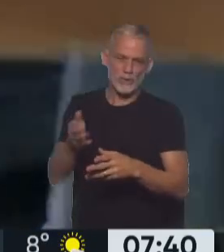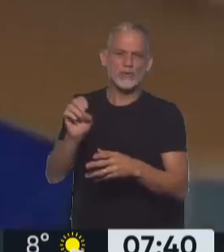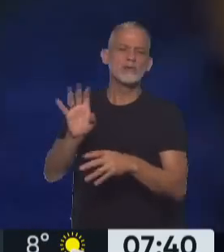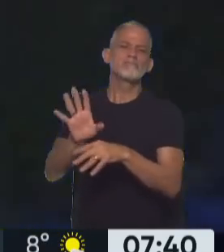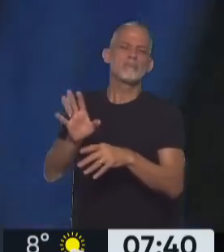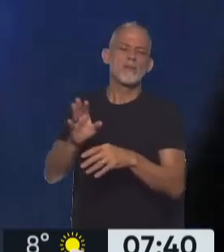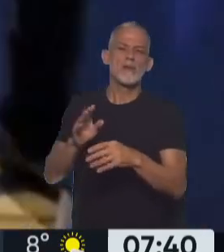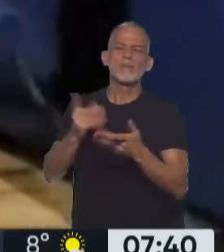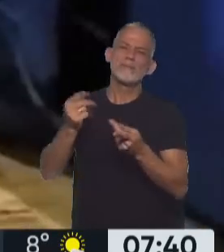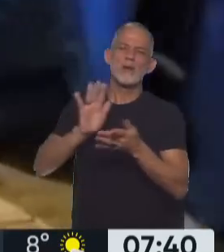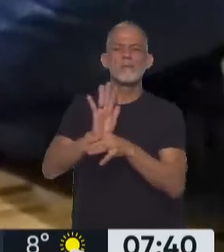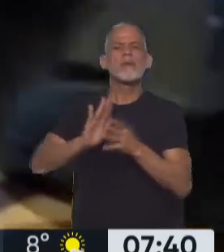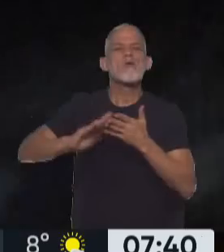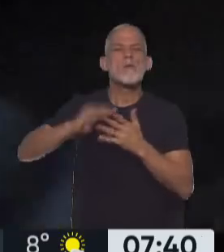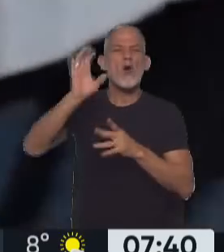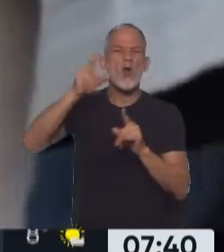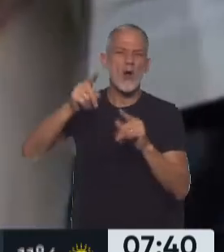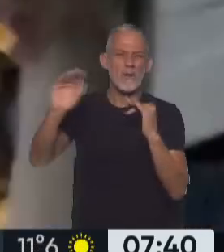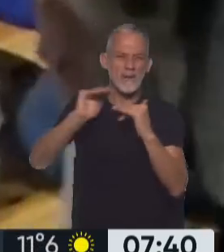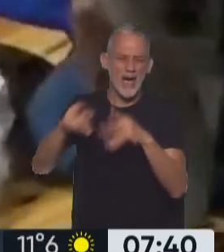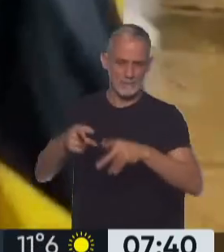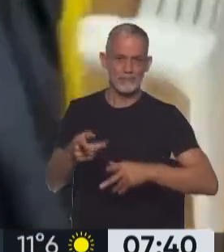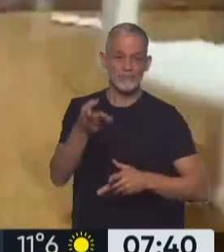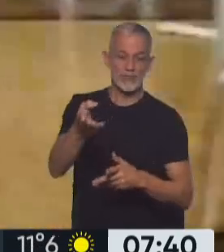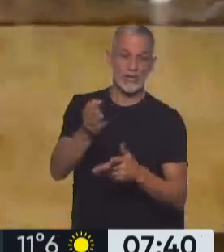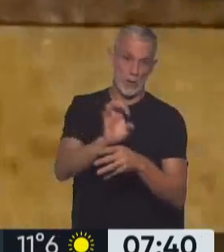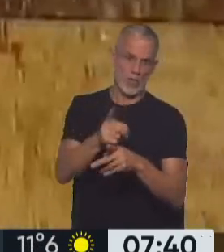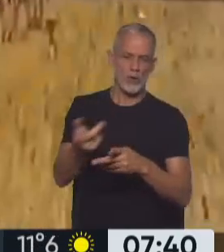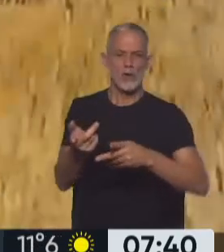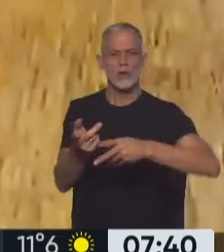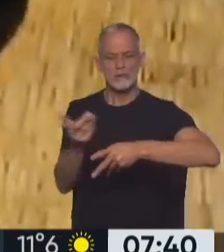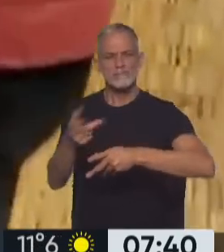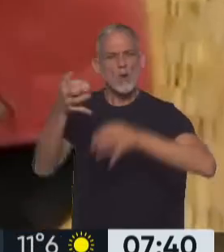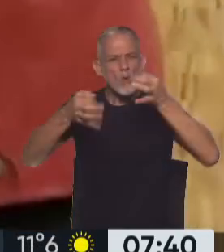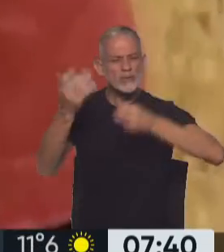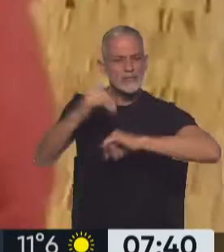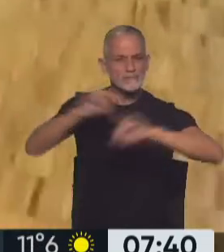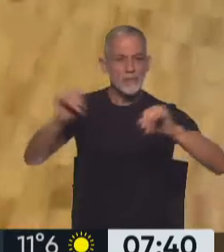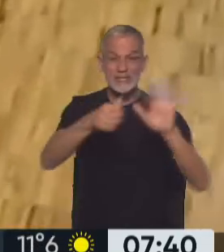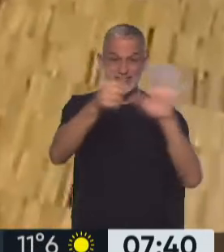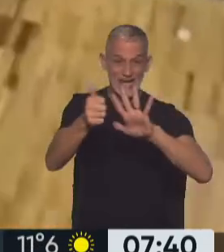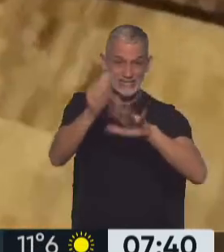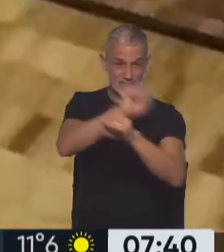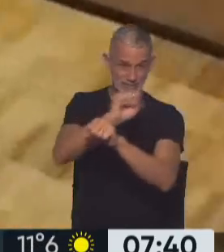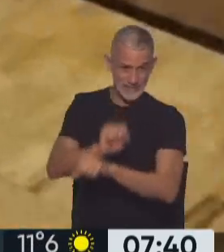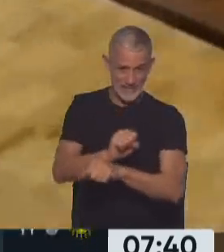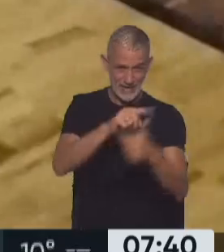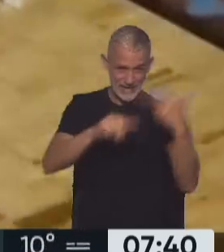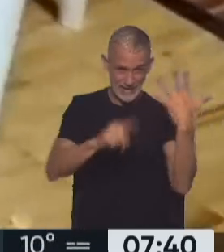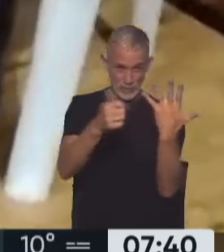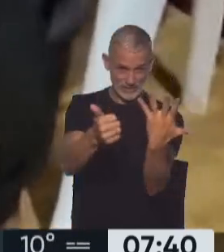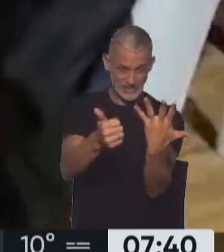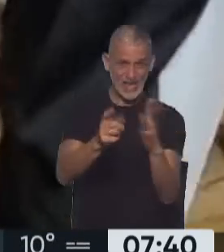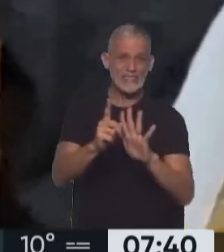la Nueva Colombia, ¿no? Sí, en este caso lo que se supo ayer, según la justicia, es que de los 6 detenidos que dictaron